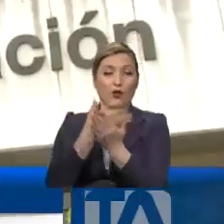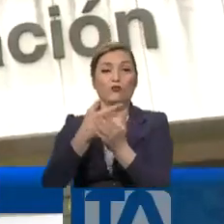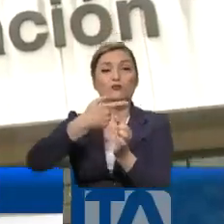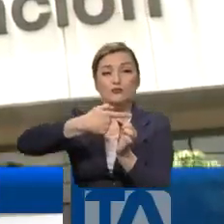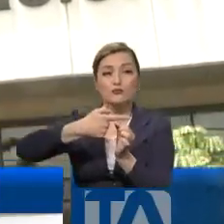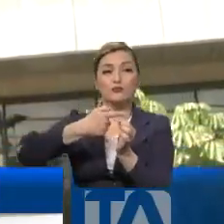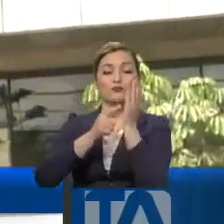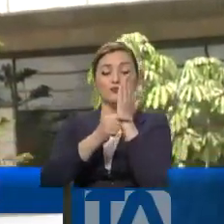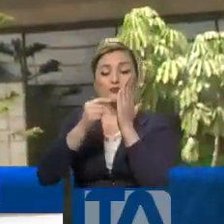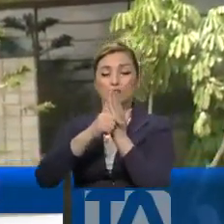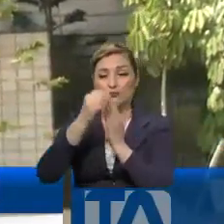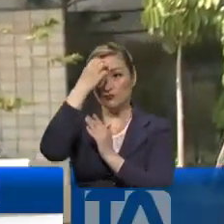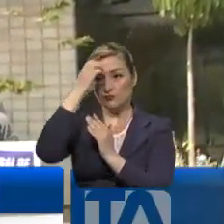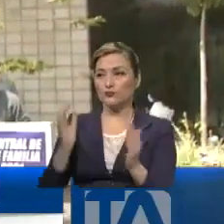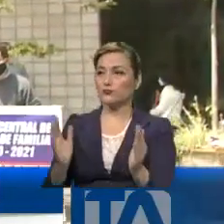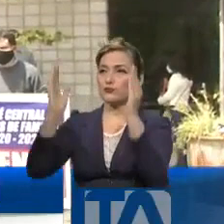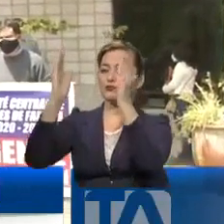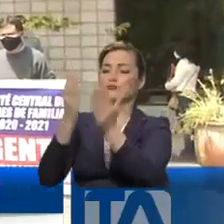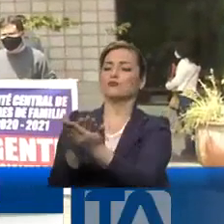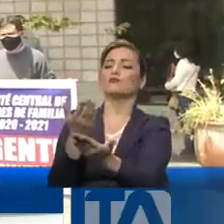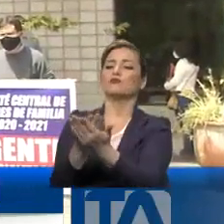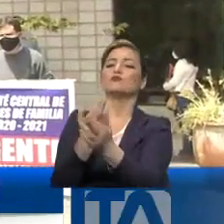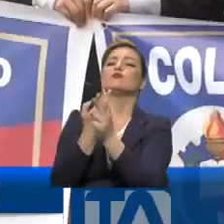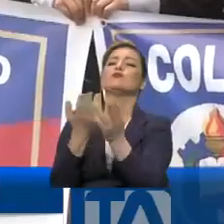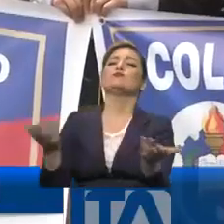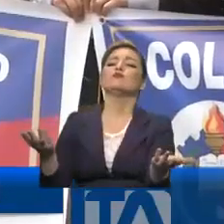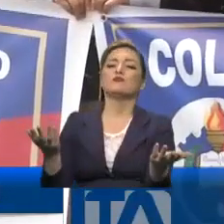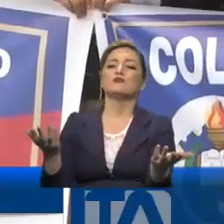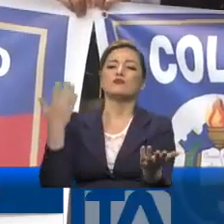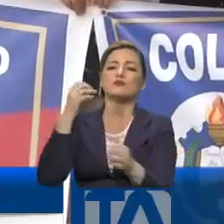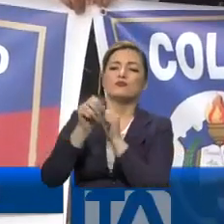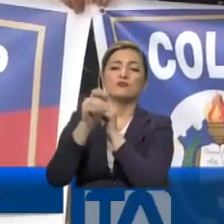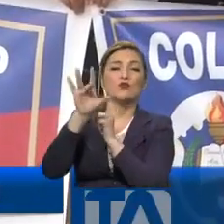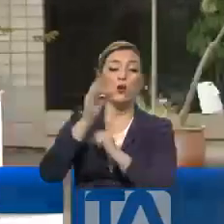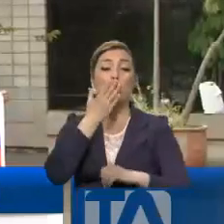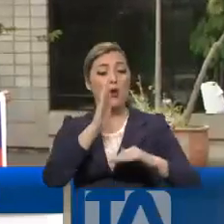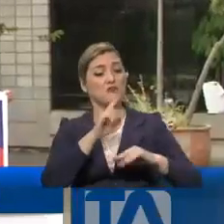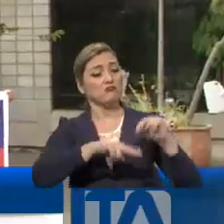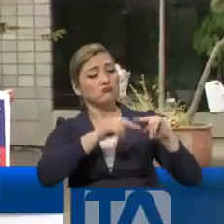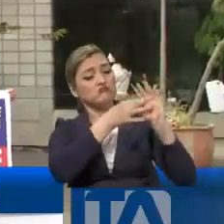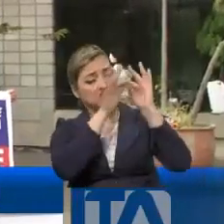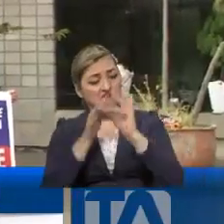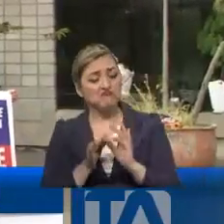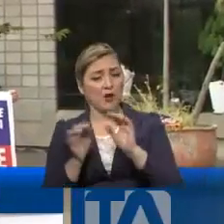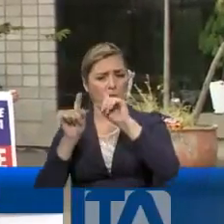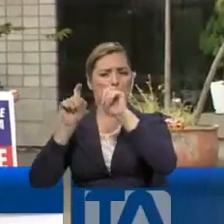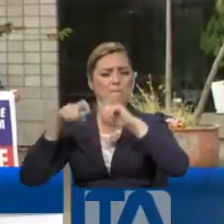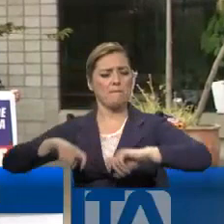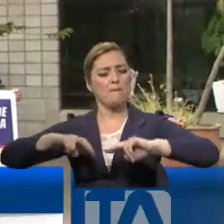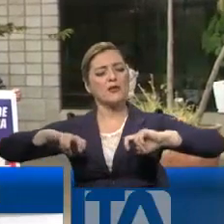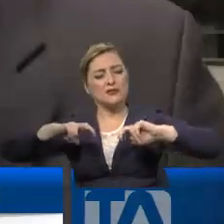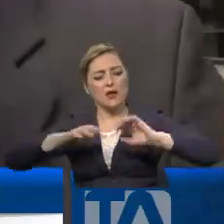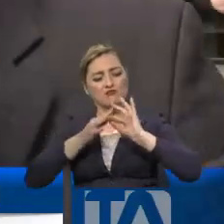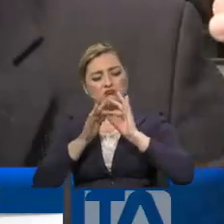Quito, al Ministerio de Educación, para exigir una respuesta, ya que en 2018 se ofreció realizar una consultoría para empezar